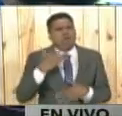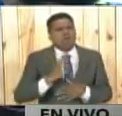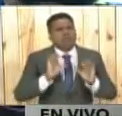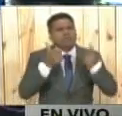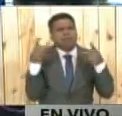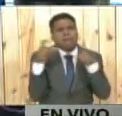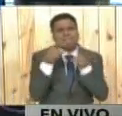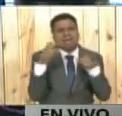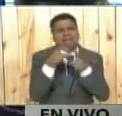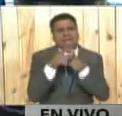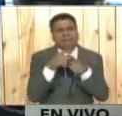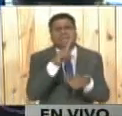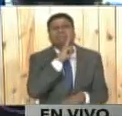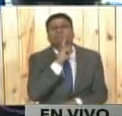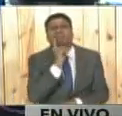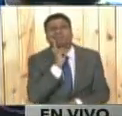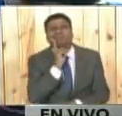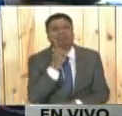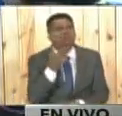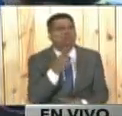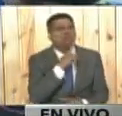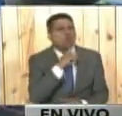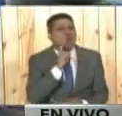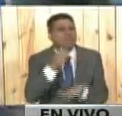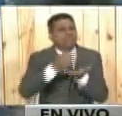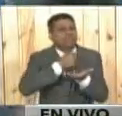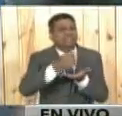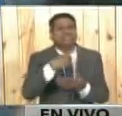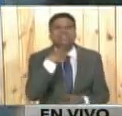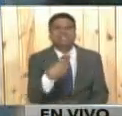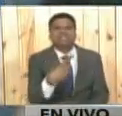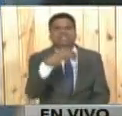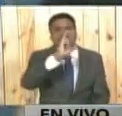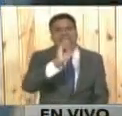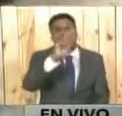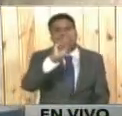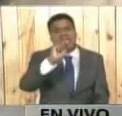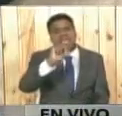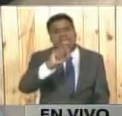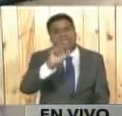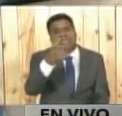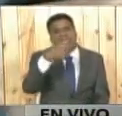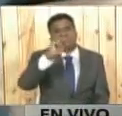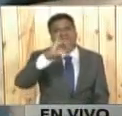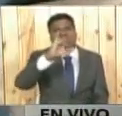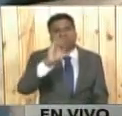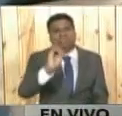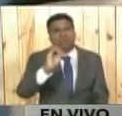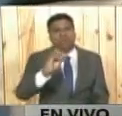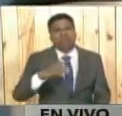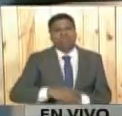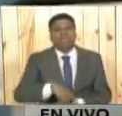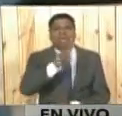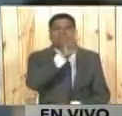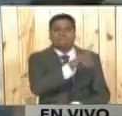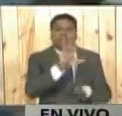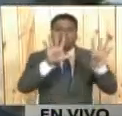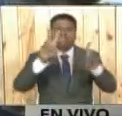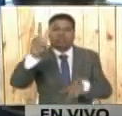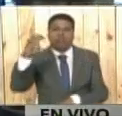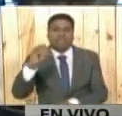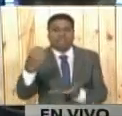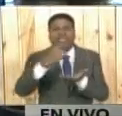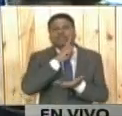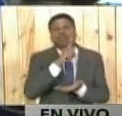el término salsa? Dicen que Ignacio Piñeiro fue el primero que utilizó por allá en 1920 el nombre de